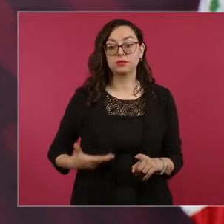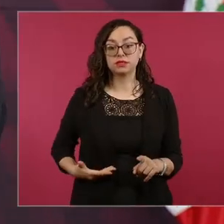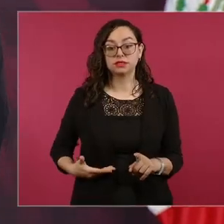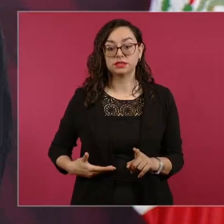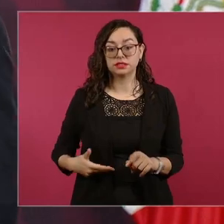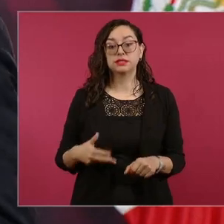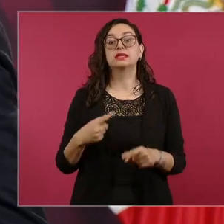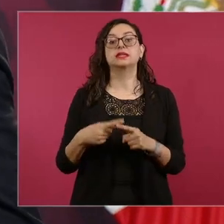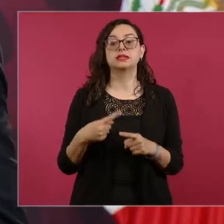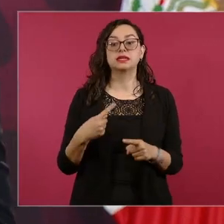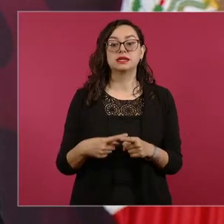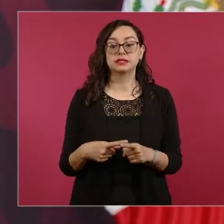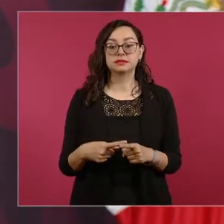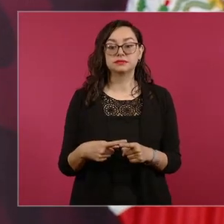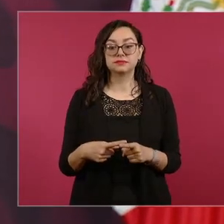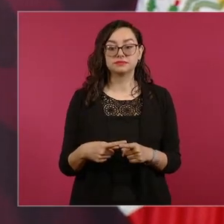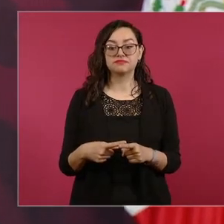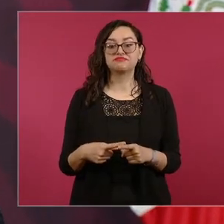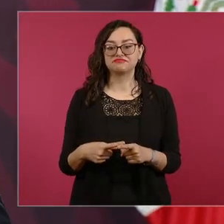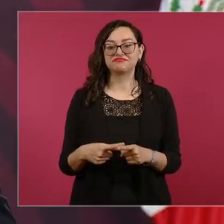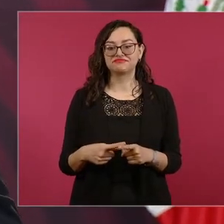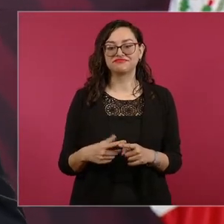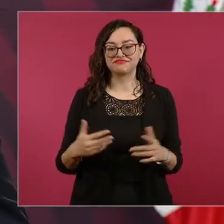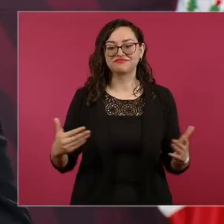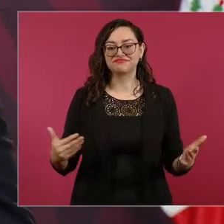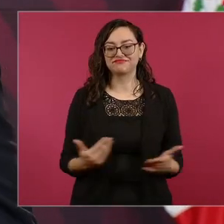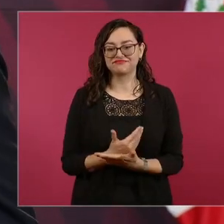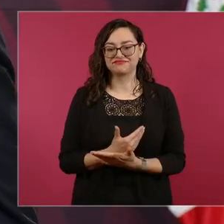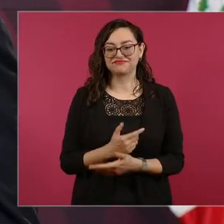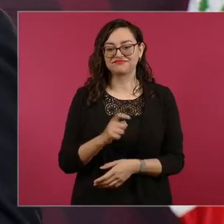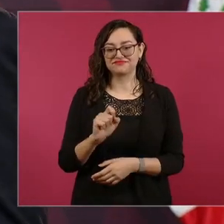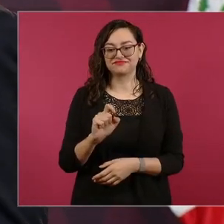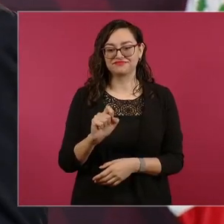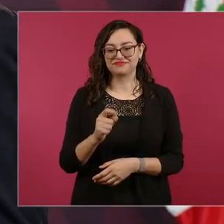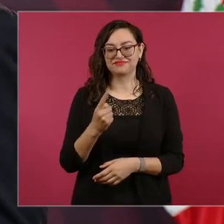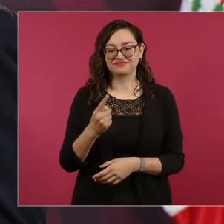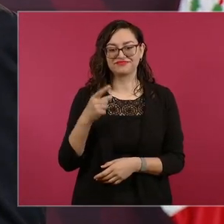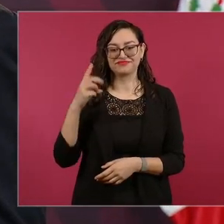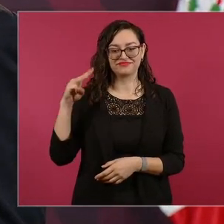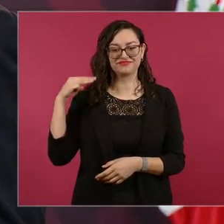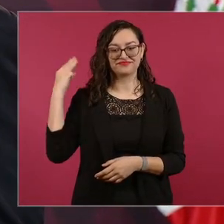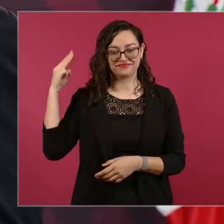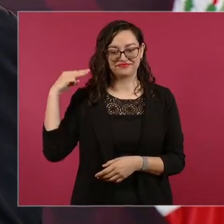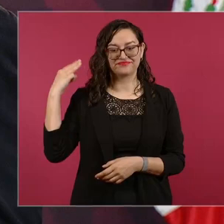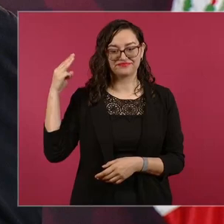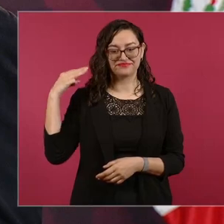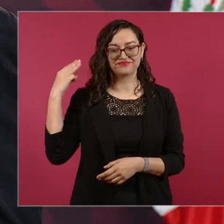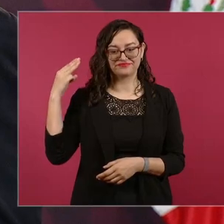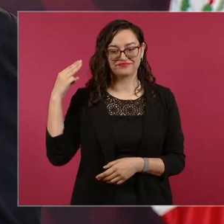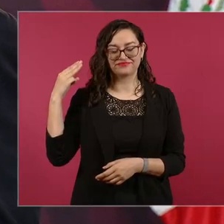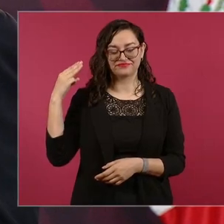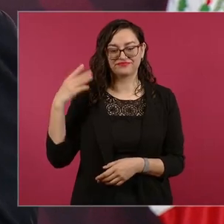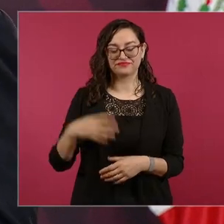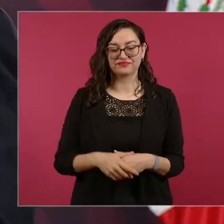un 21 de marzo, cuando